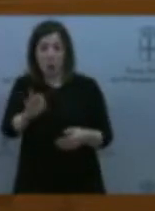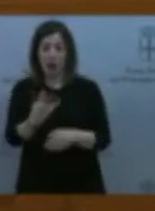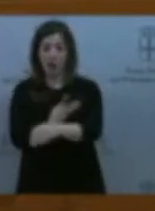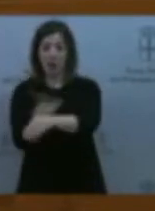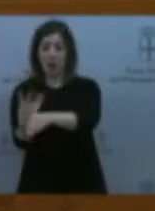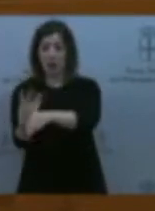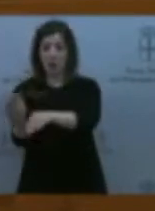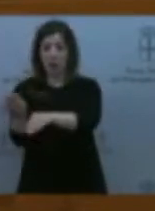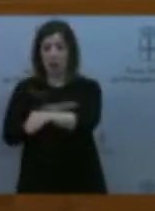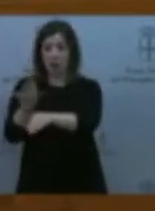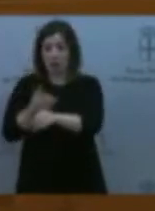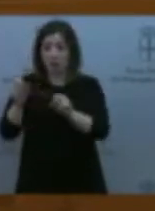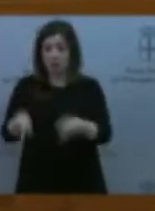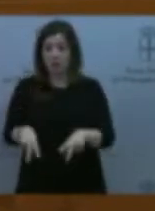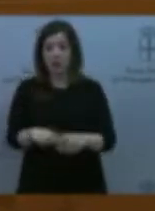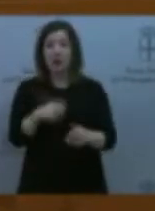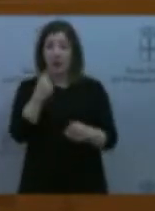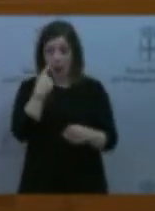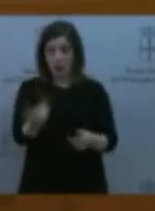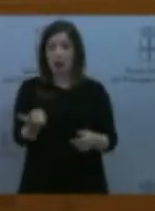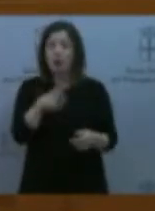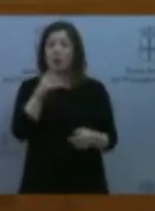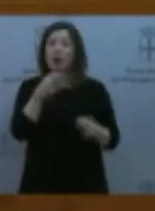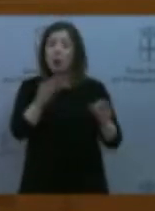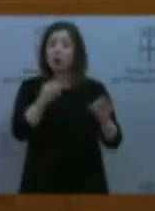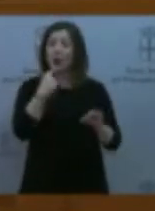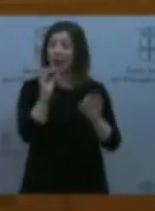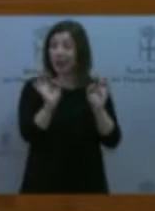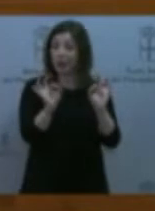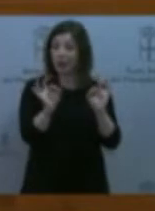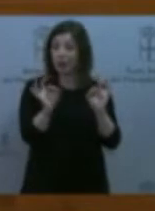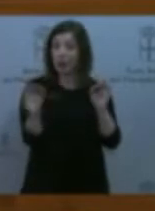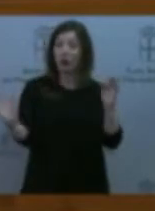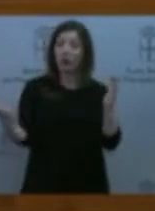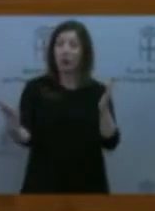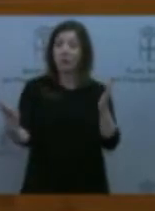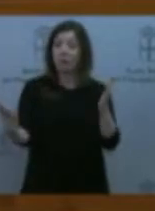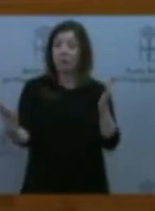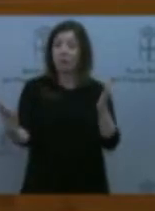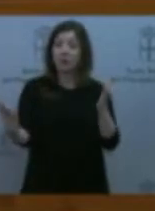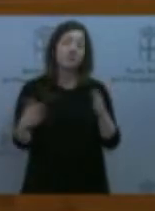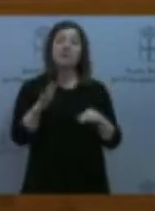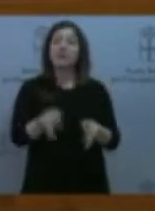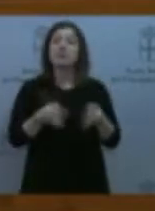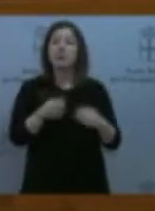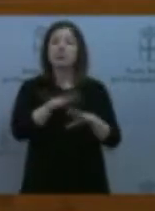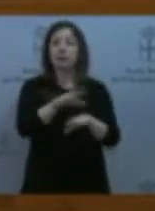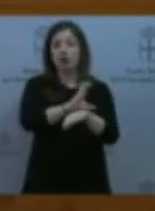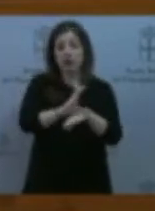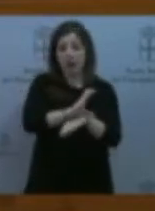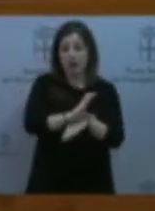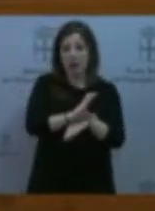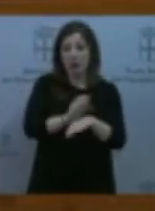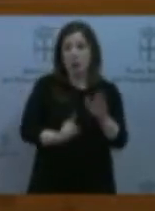dice eso, todas las miradas se vuelven hacia la Consejería de Desarrollo Rural. Y en muchas ocasiones,